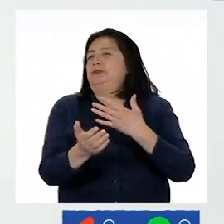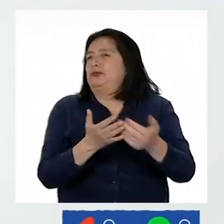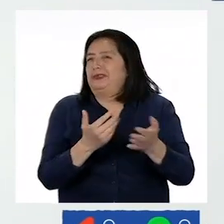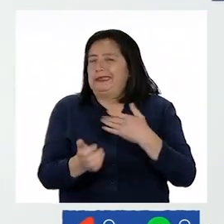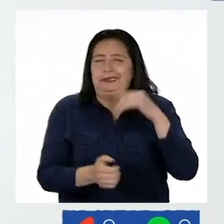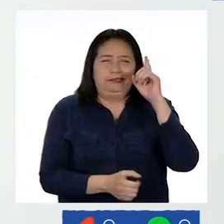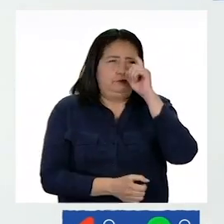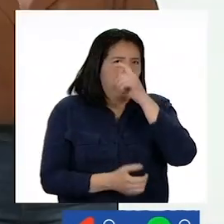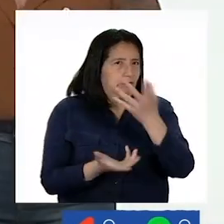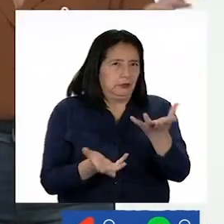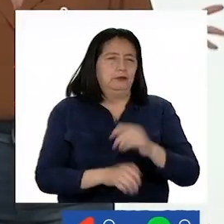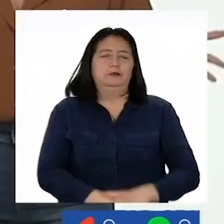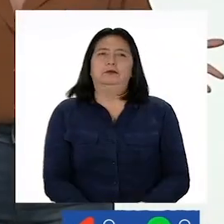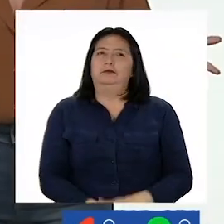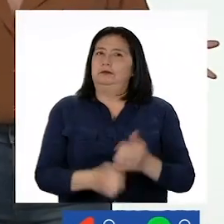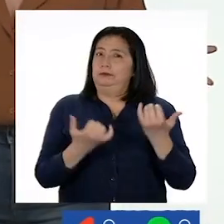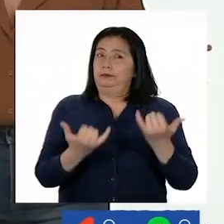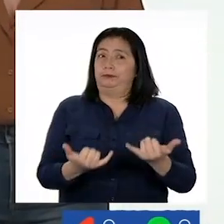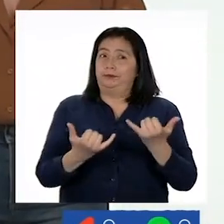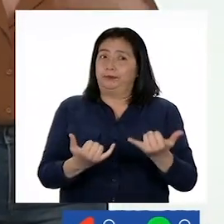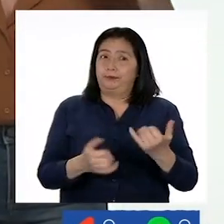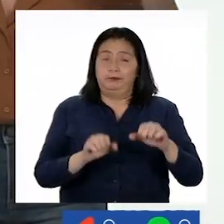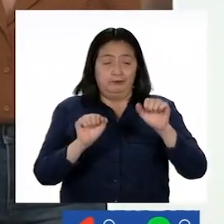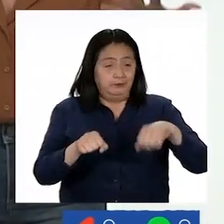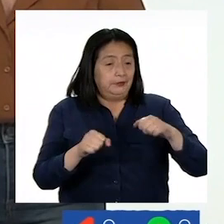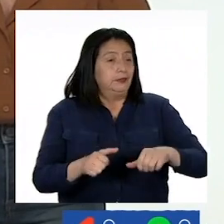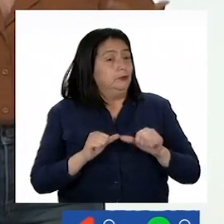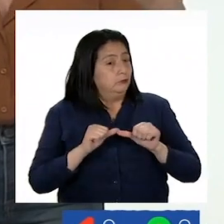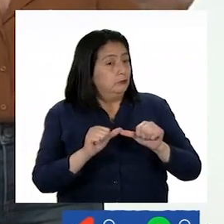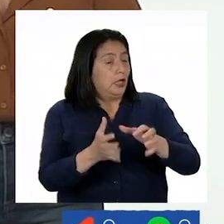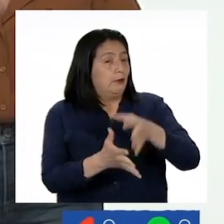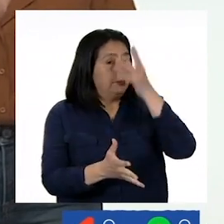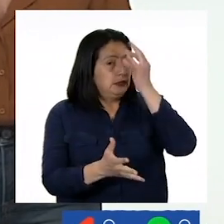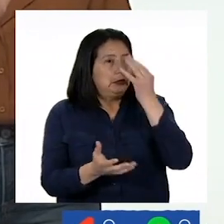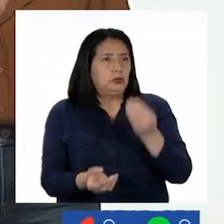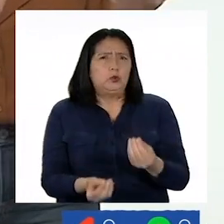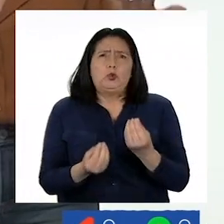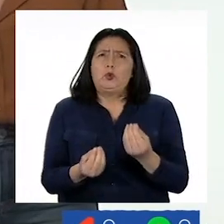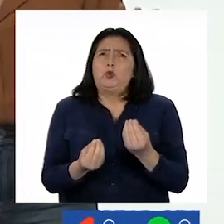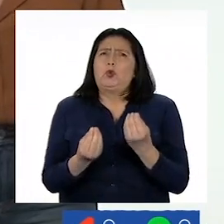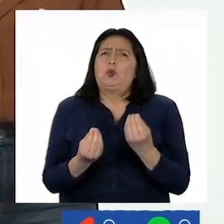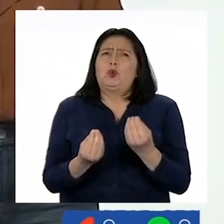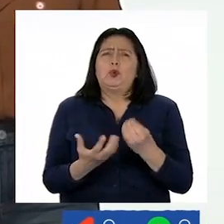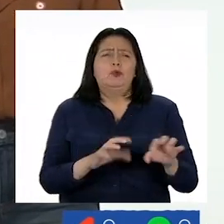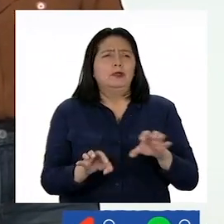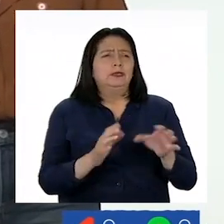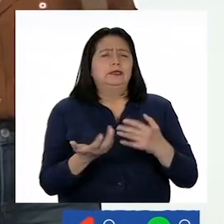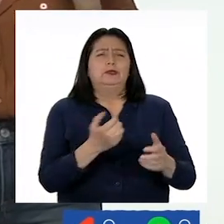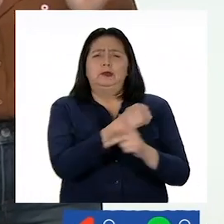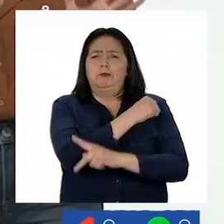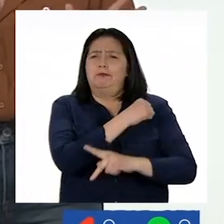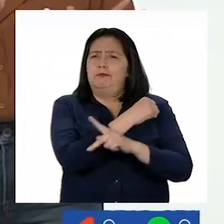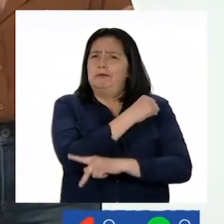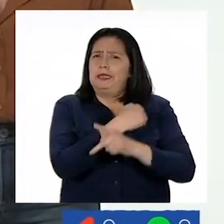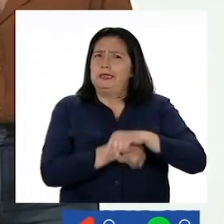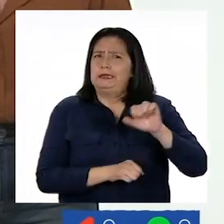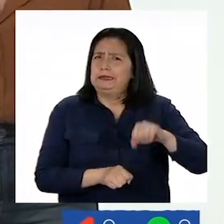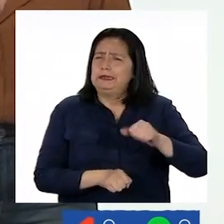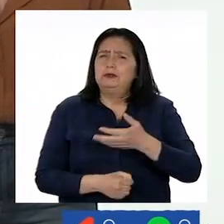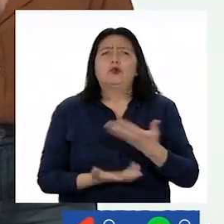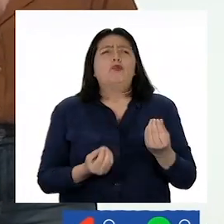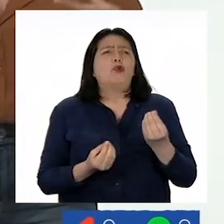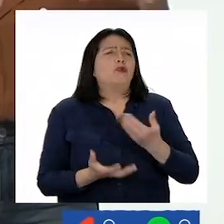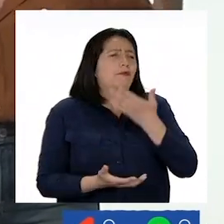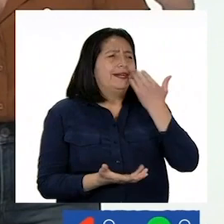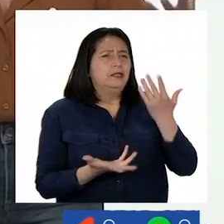las dificultades. El día de hoy continuaremos aprendiendo sobre cómo construir un país mejor. Para ello vamos